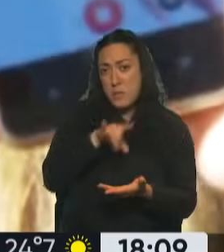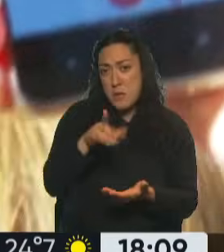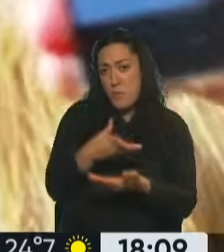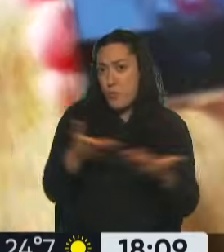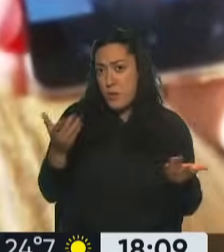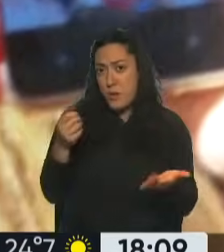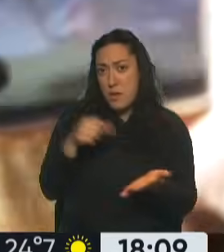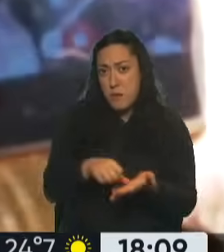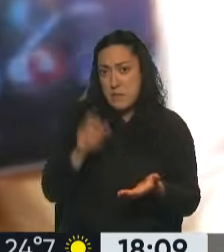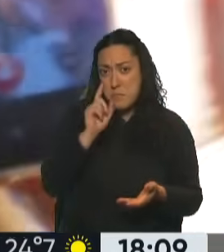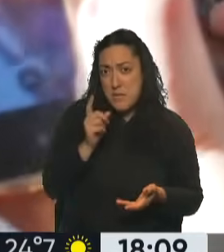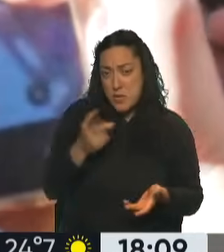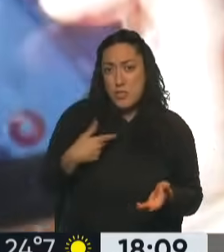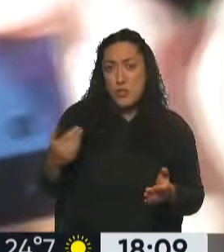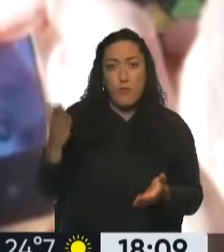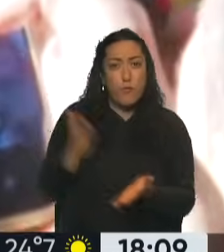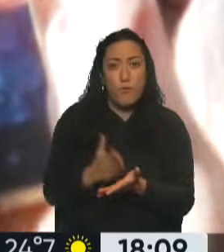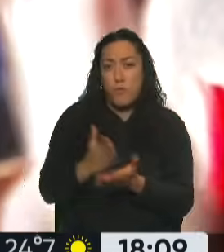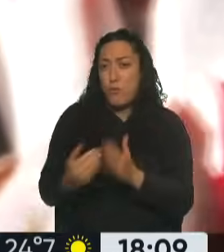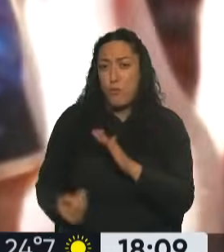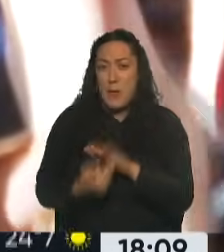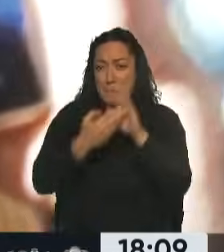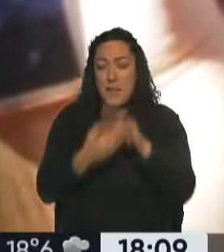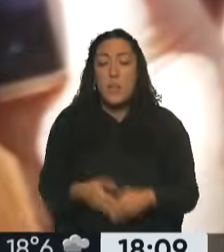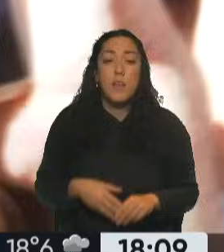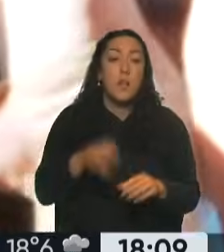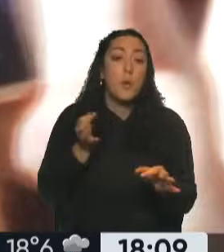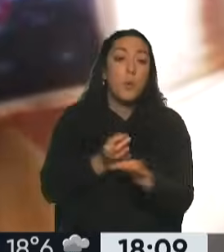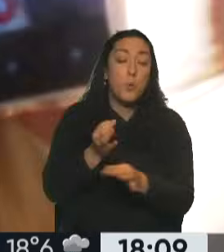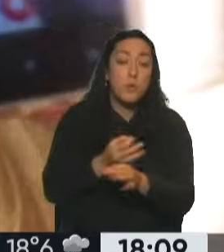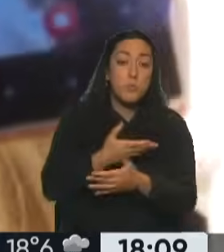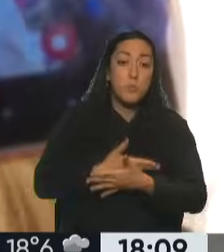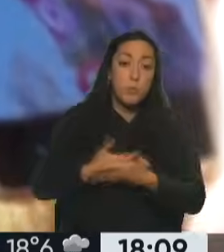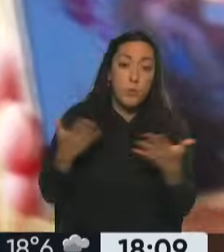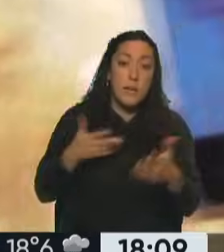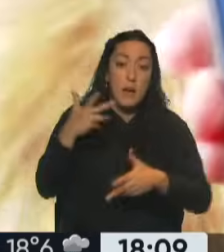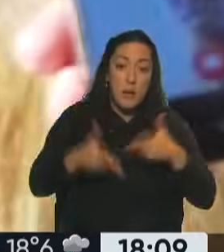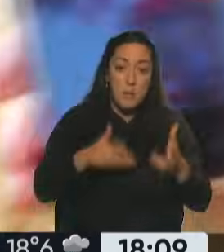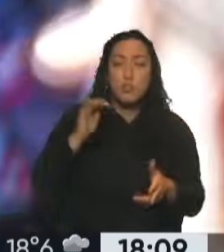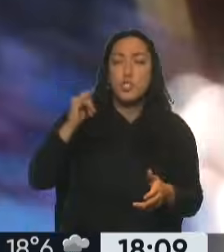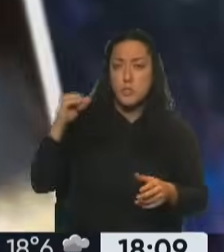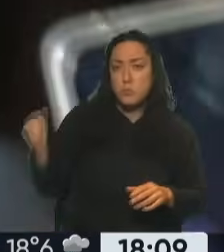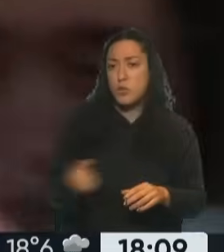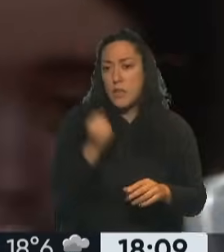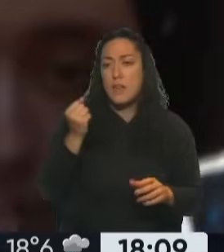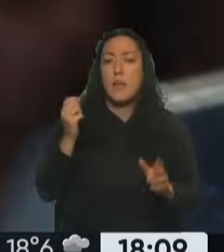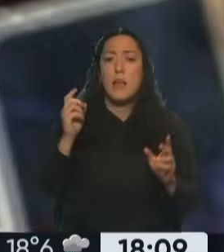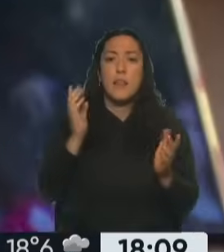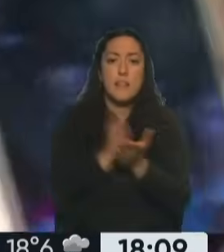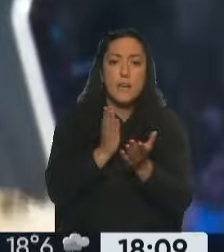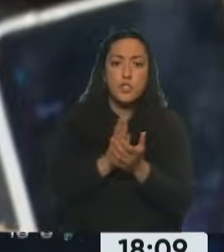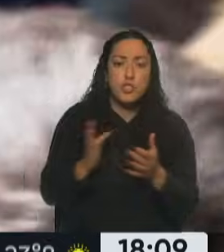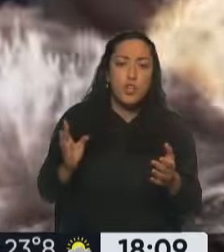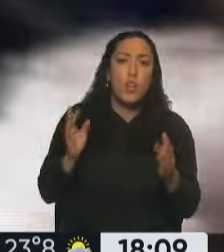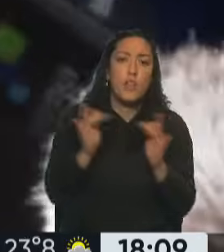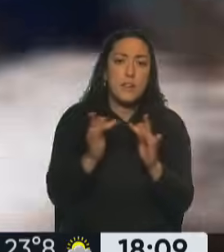en nuestro país, que es un derecho fundamental. ¿De la educación pública? Hablamos de la educación pública, hablamos de la importancia, hablamos del derecho a la conectividad también que